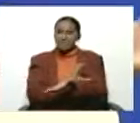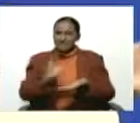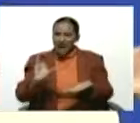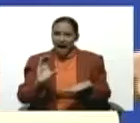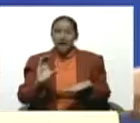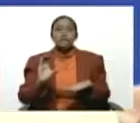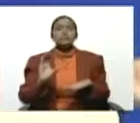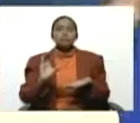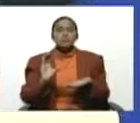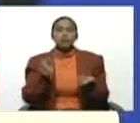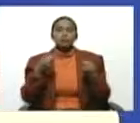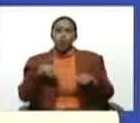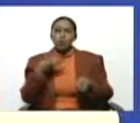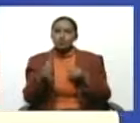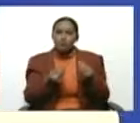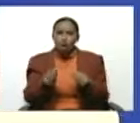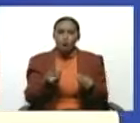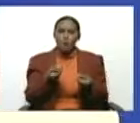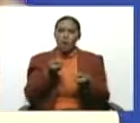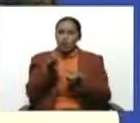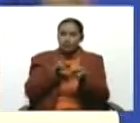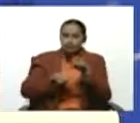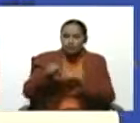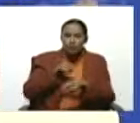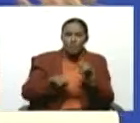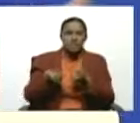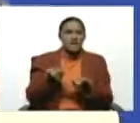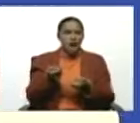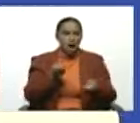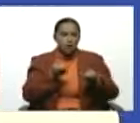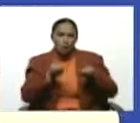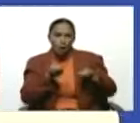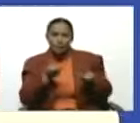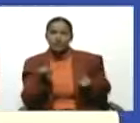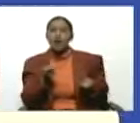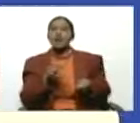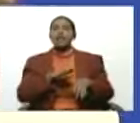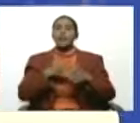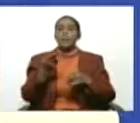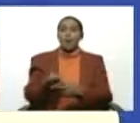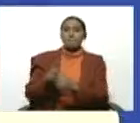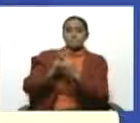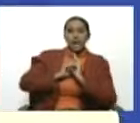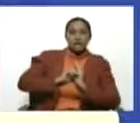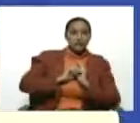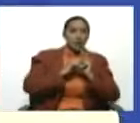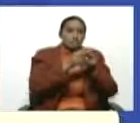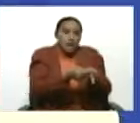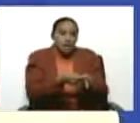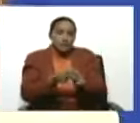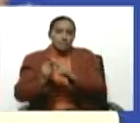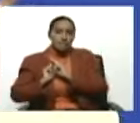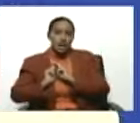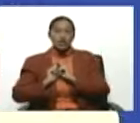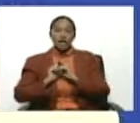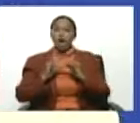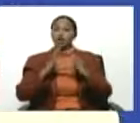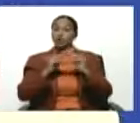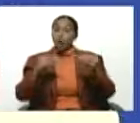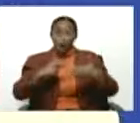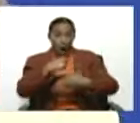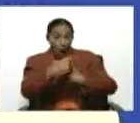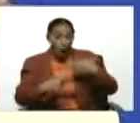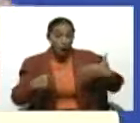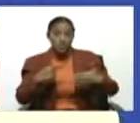de capital entonces Y entonces se creó una crisis financiera de ello y esta crisis financiera